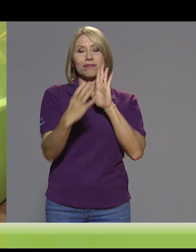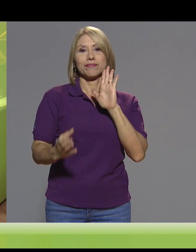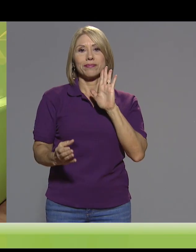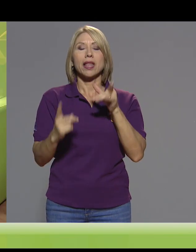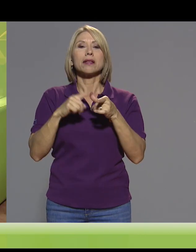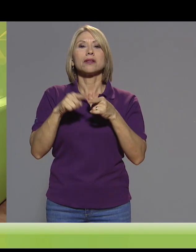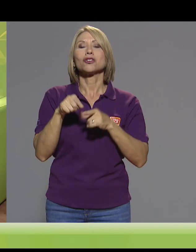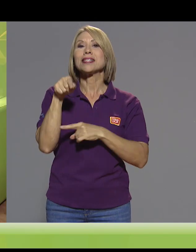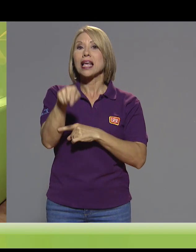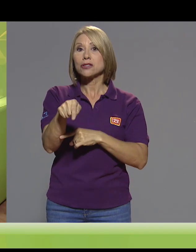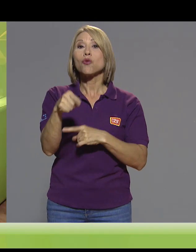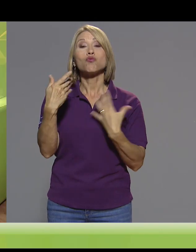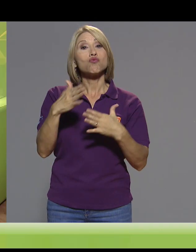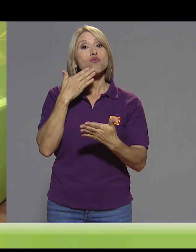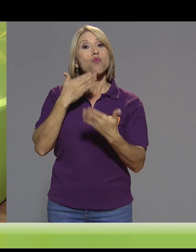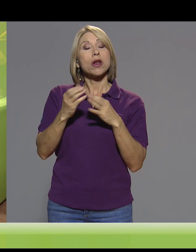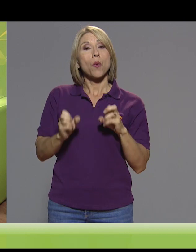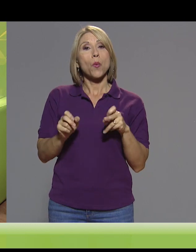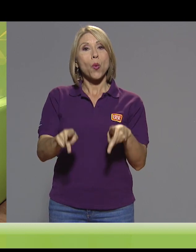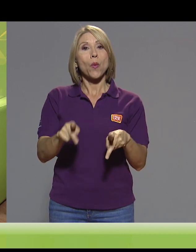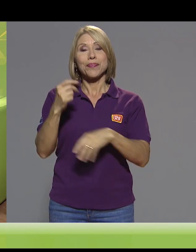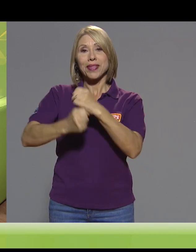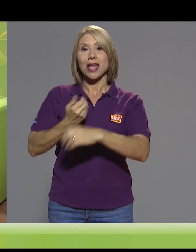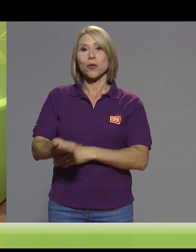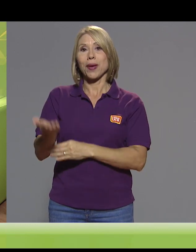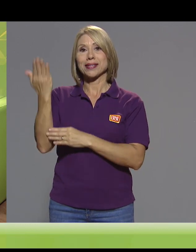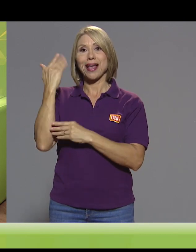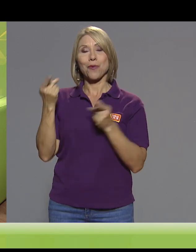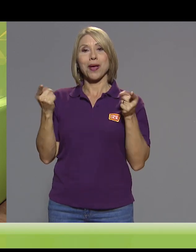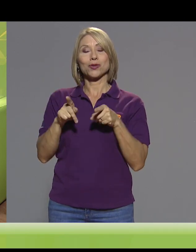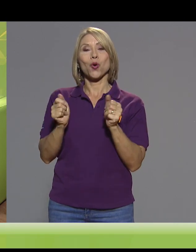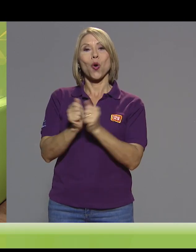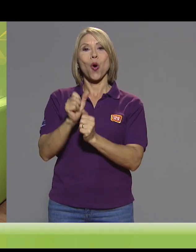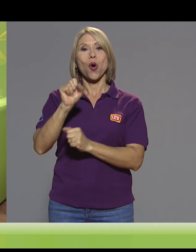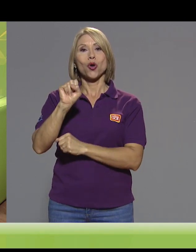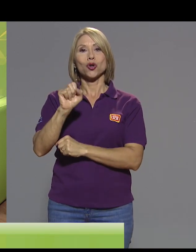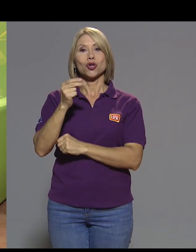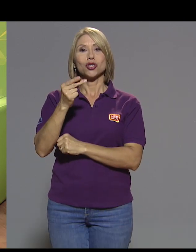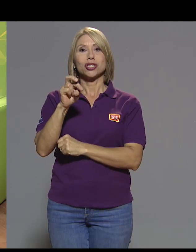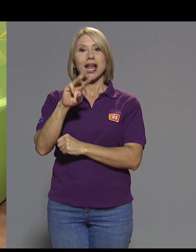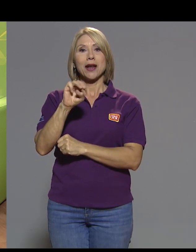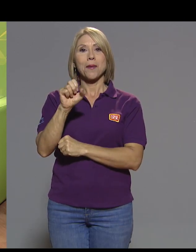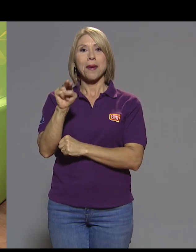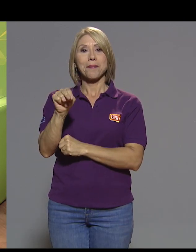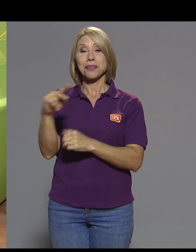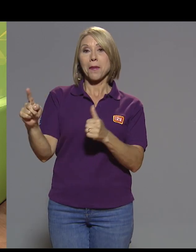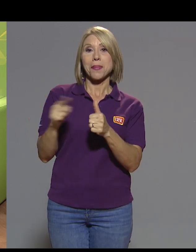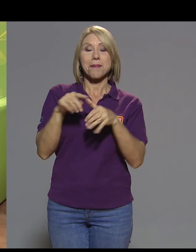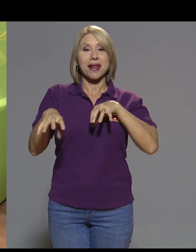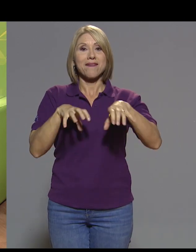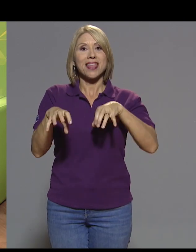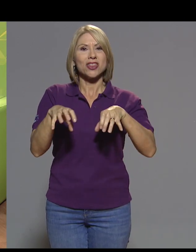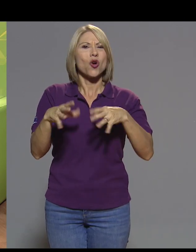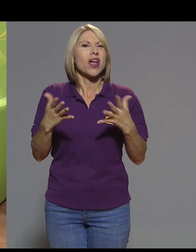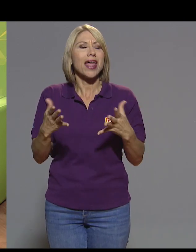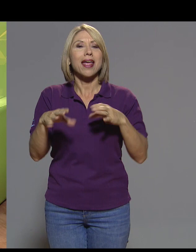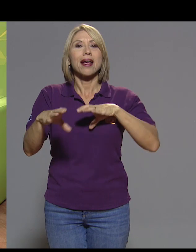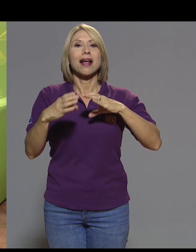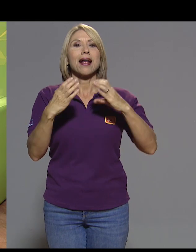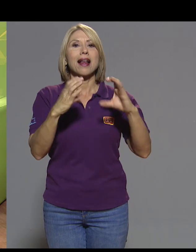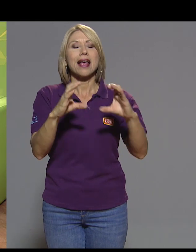opción bastante esté buena nos pasó el año pasado con germán que su primer evento fue el de clasificación